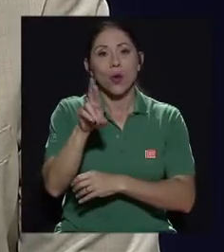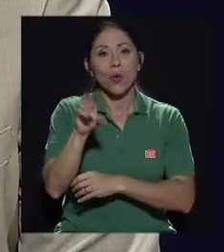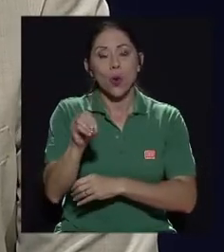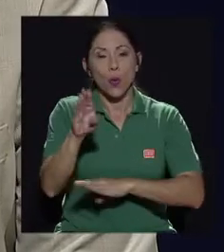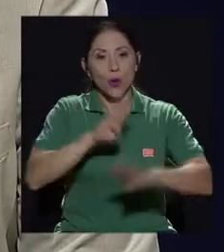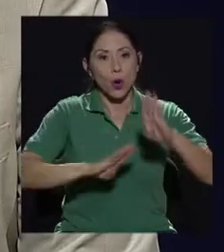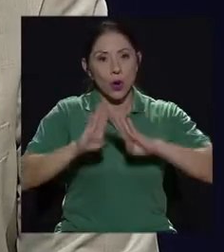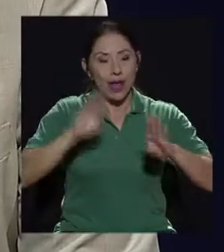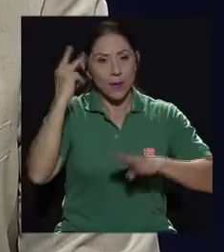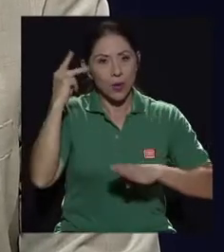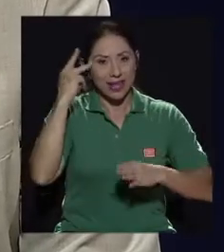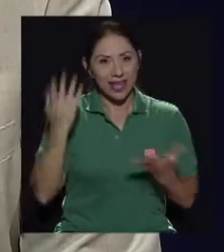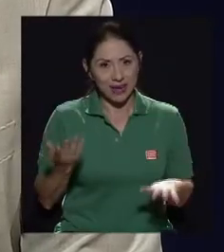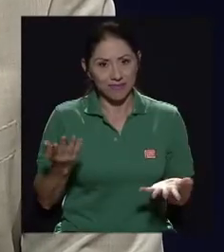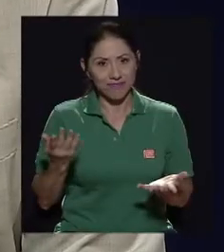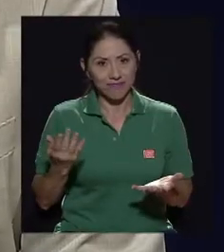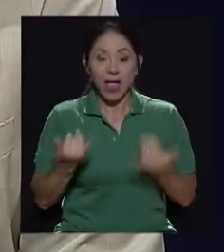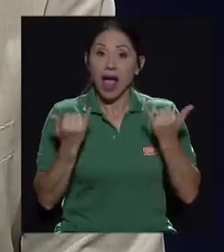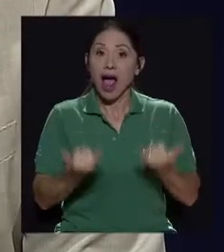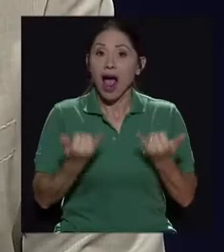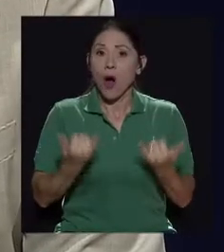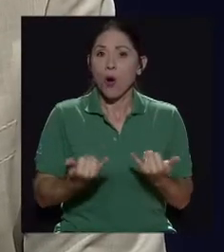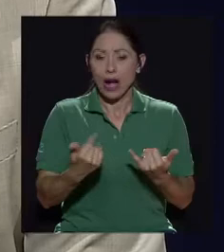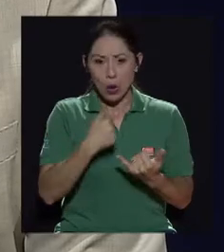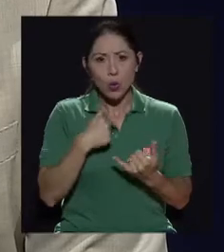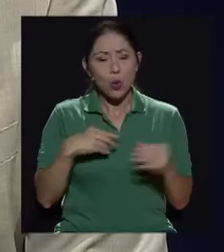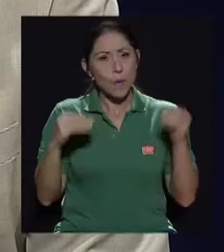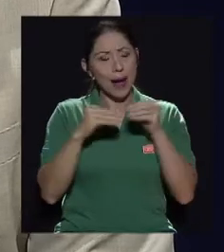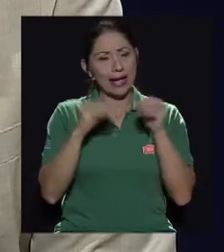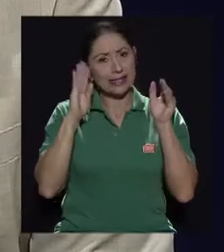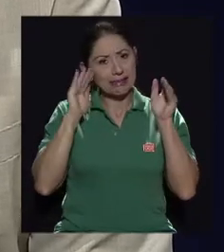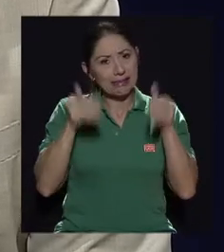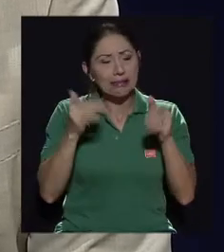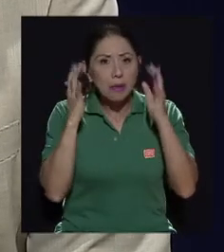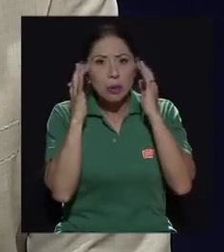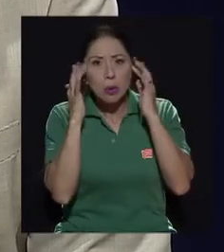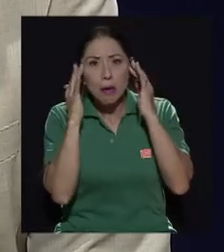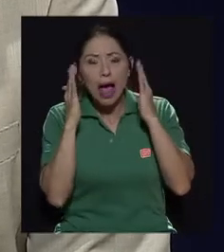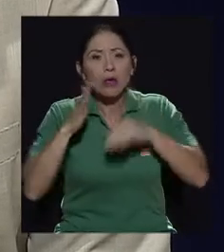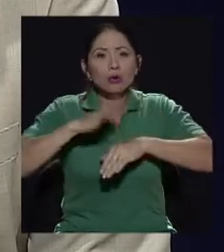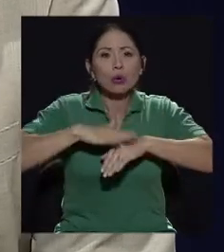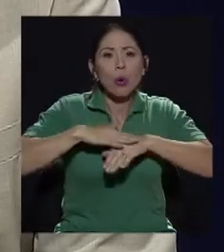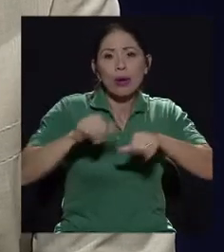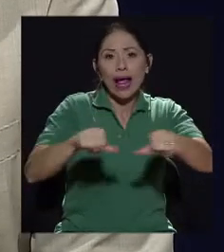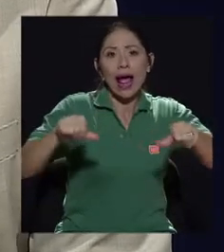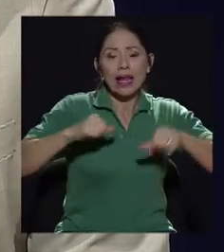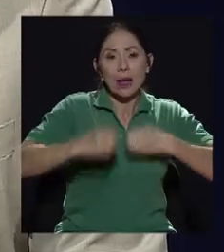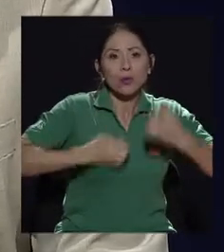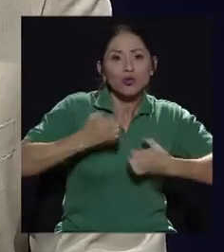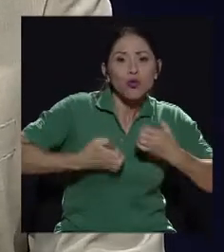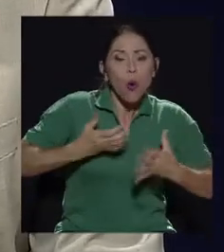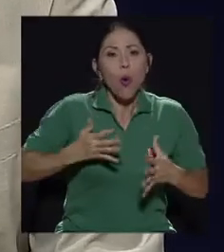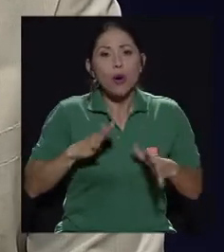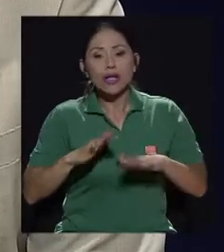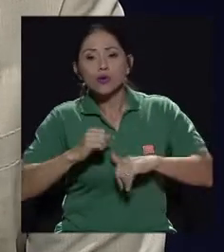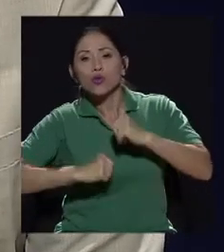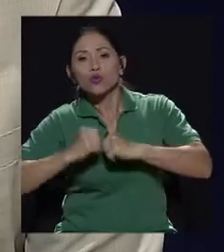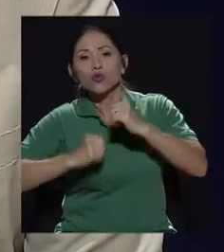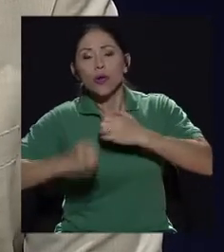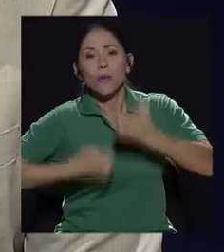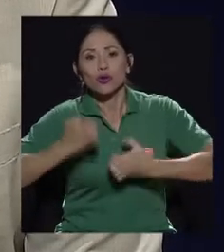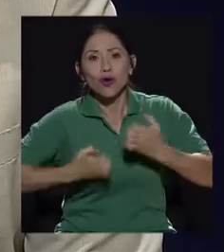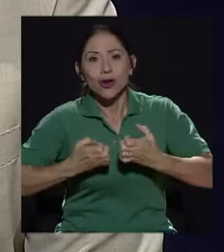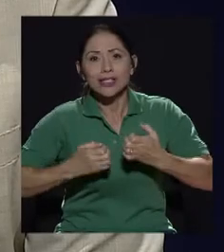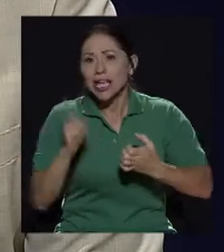neurobiología política y ahora uno está más preocupado sobre el plano de las emociones y la construcción de